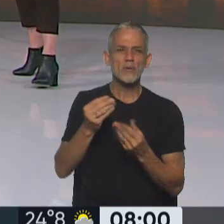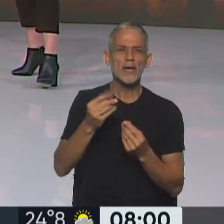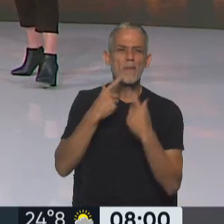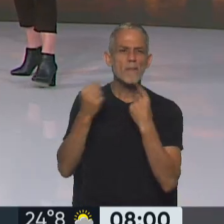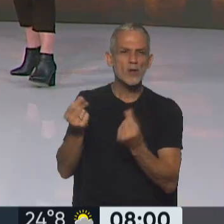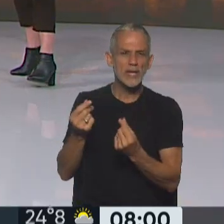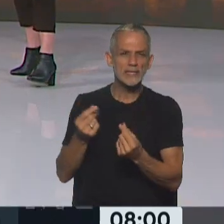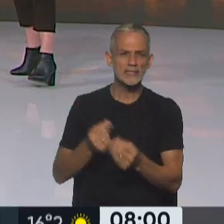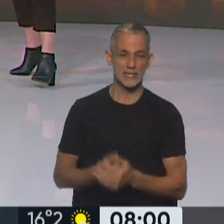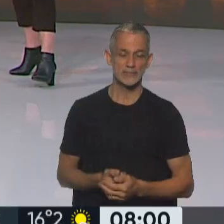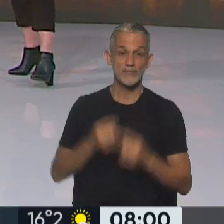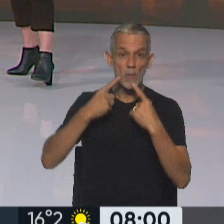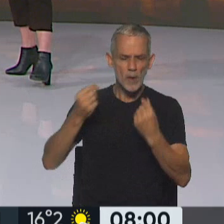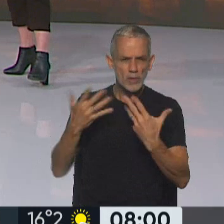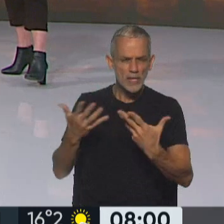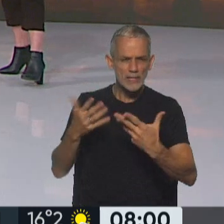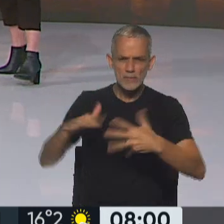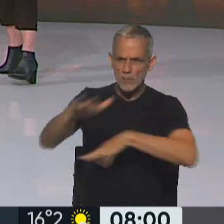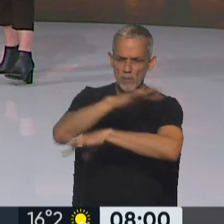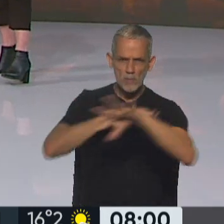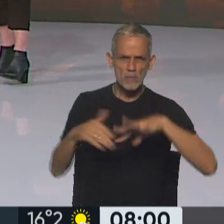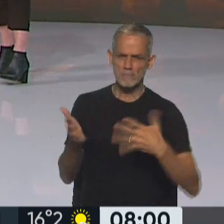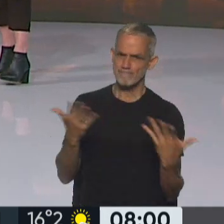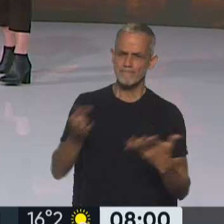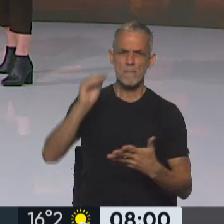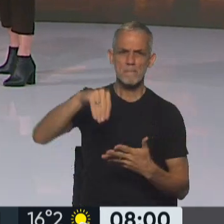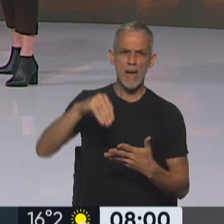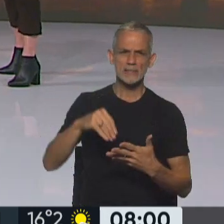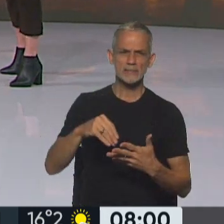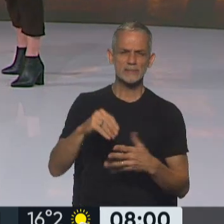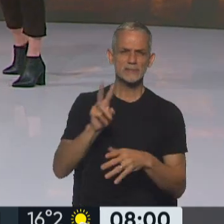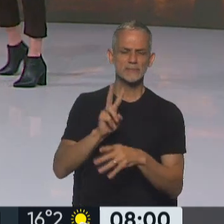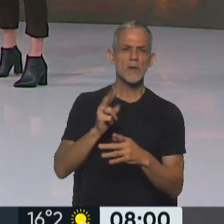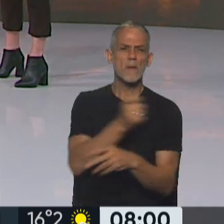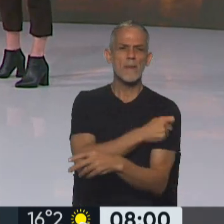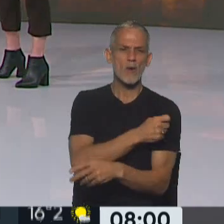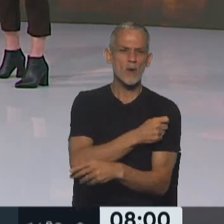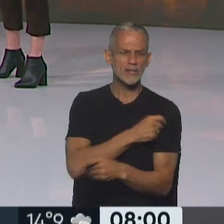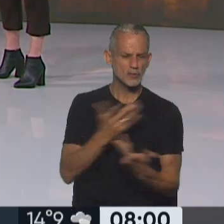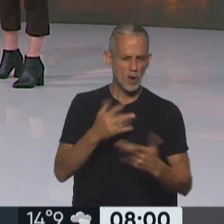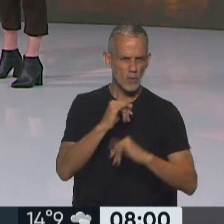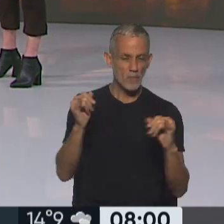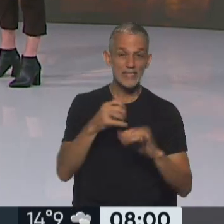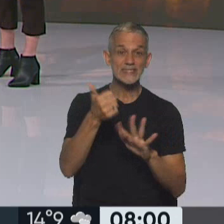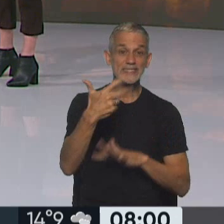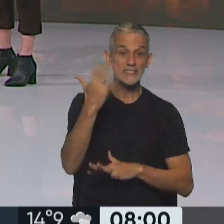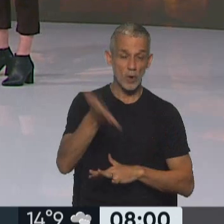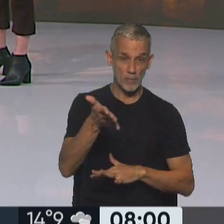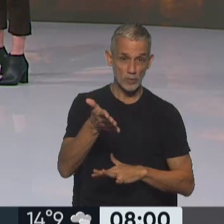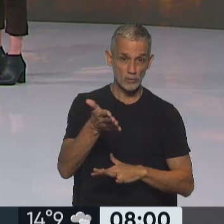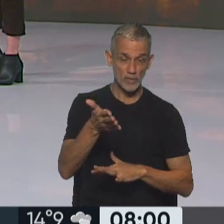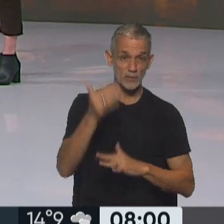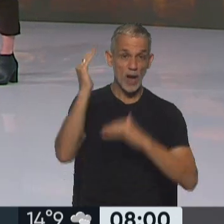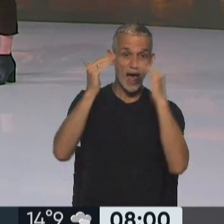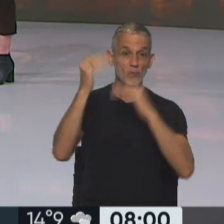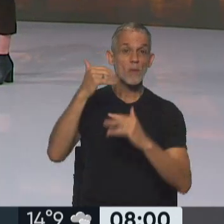protestas la lo que decía anteriormente es reforzar las medidas de vacunación Por qué Porque el 65% de los